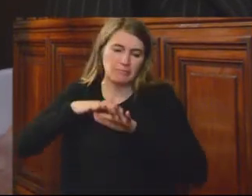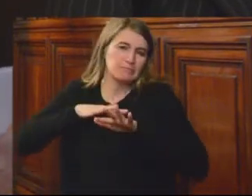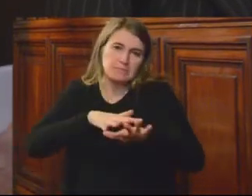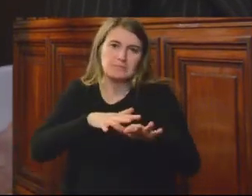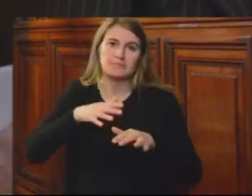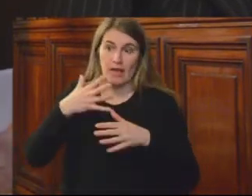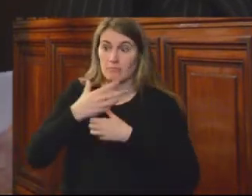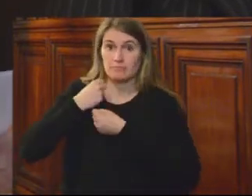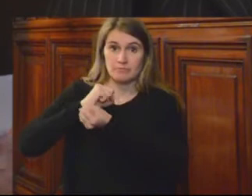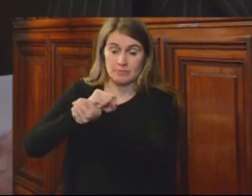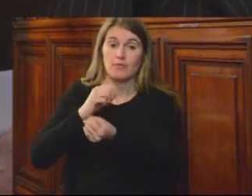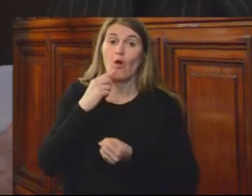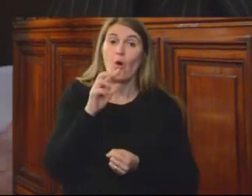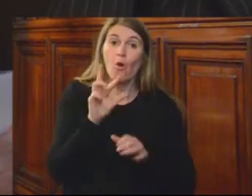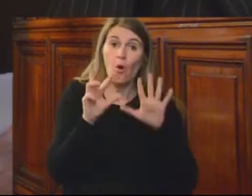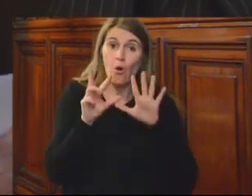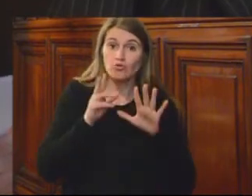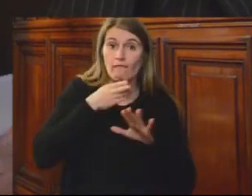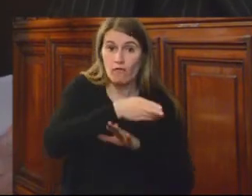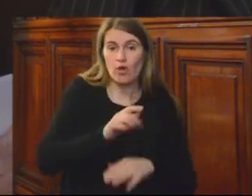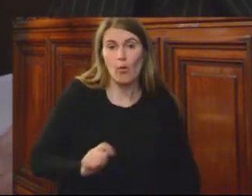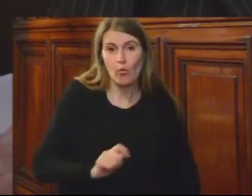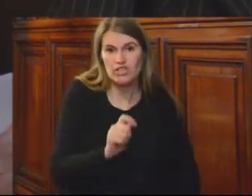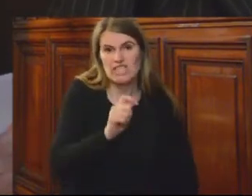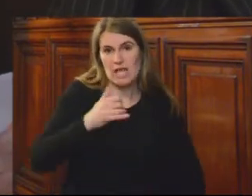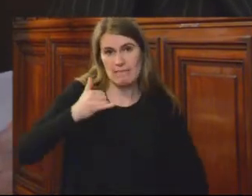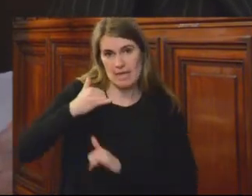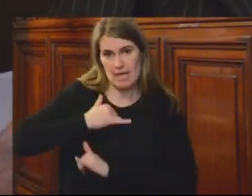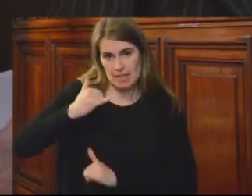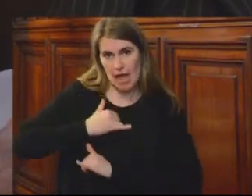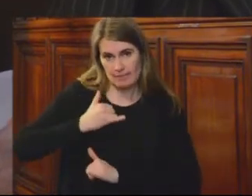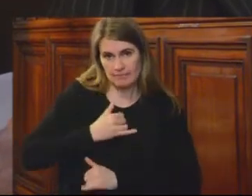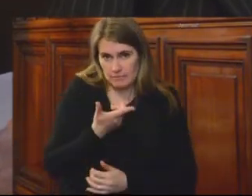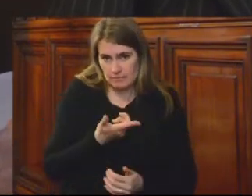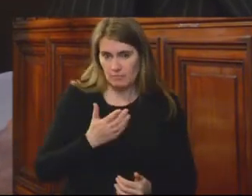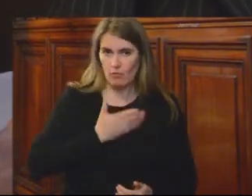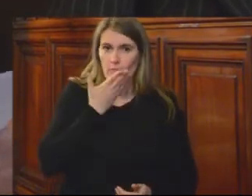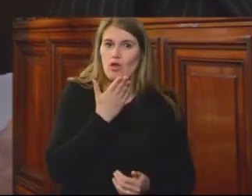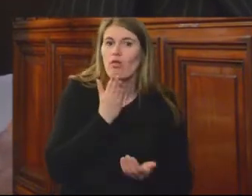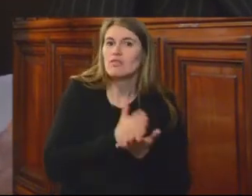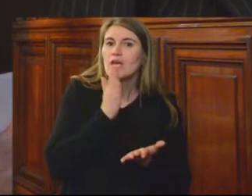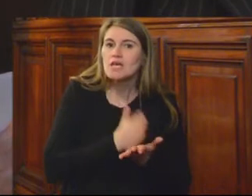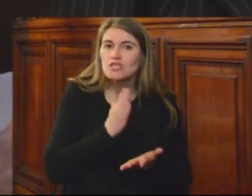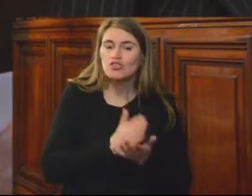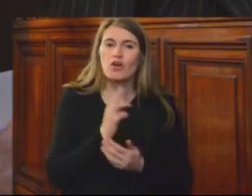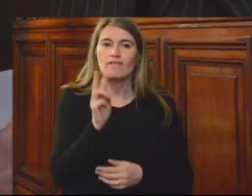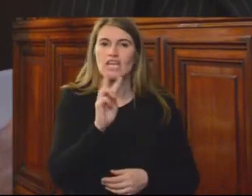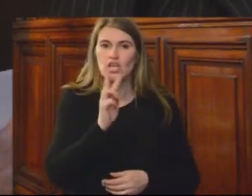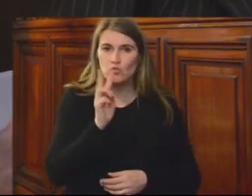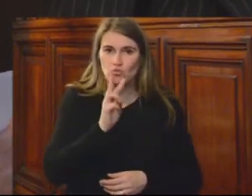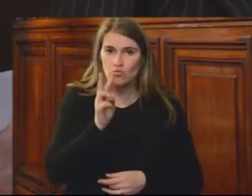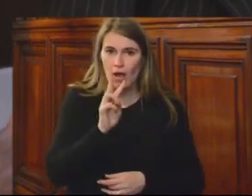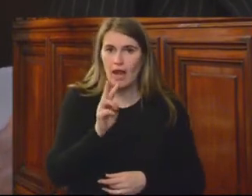8 fueron presentados ante la justicia militar en contravención del propio derecho venezolano y especialmente de los